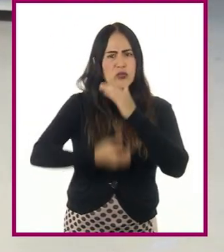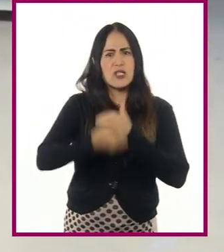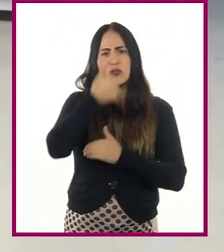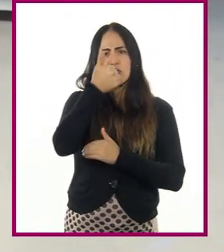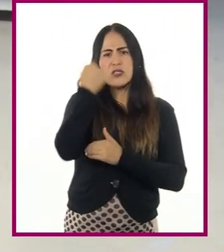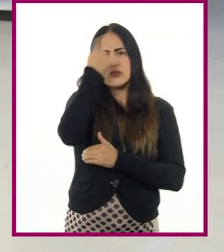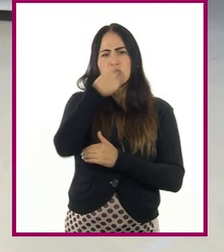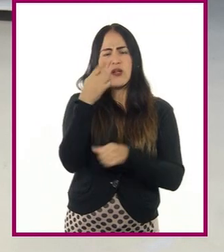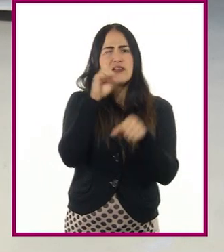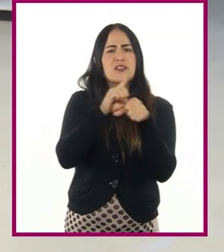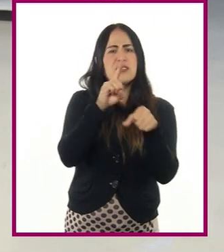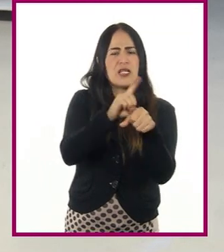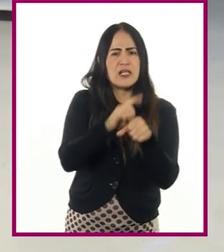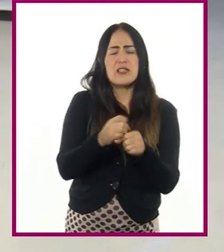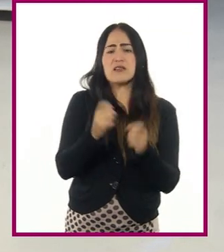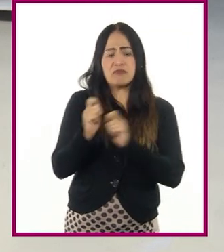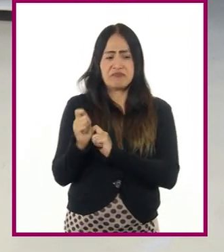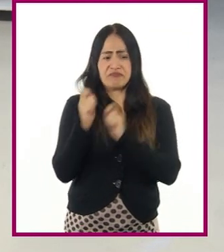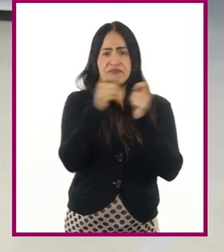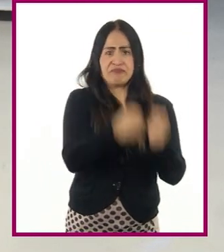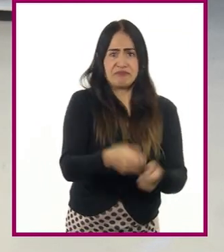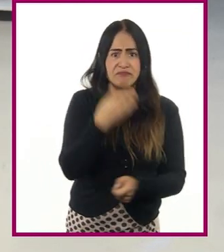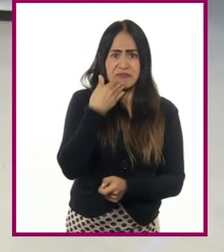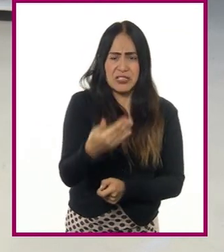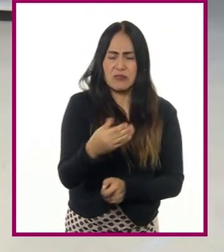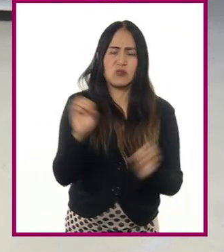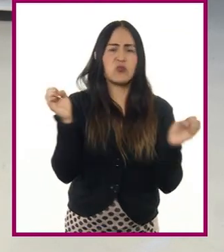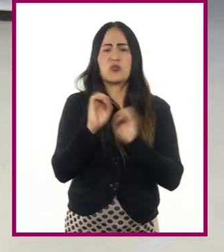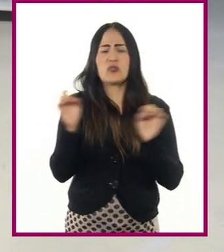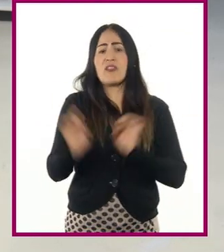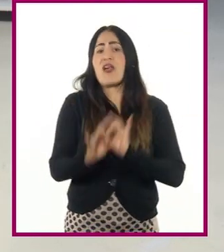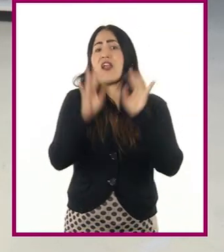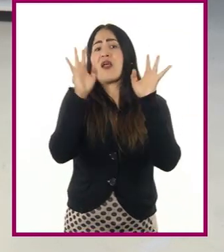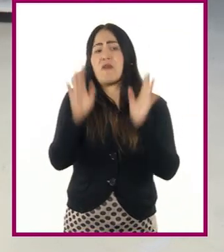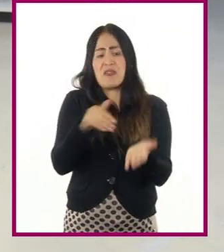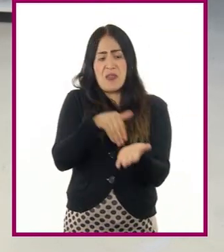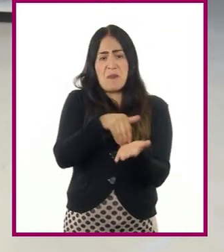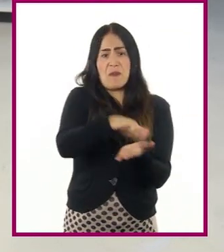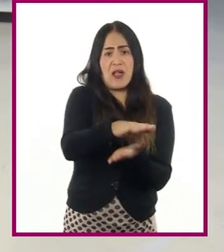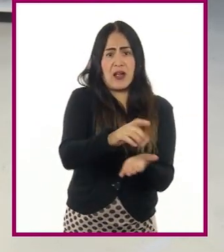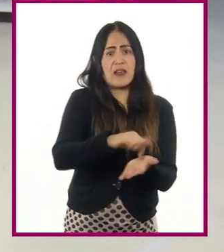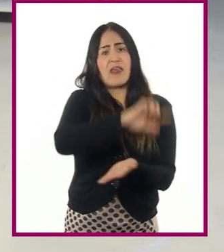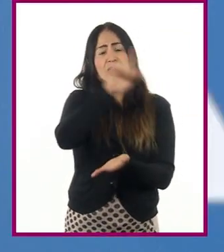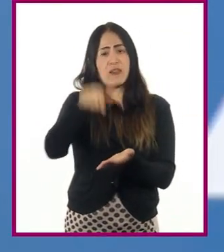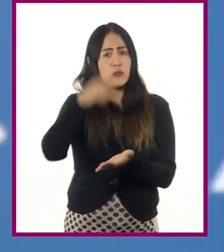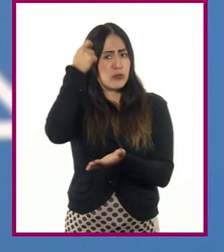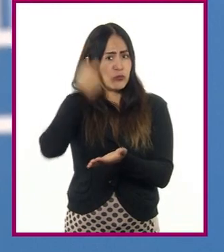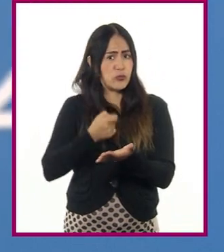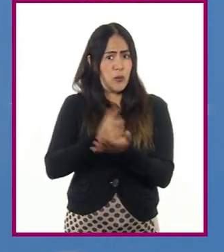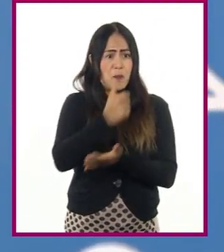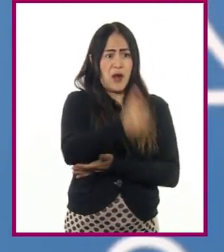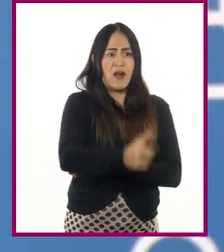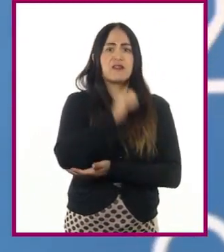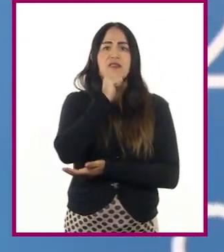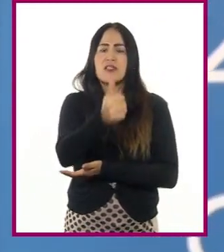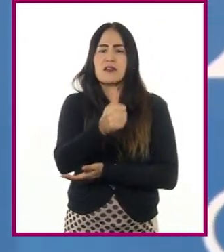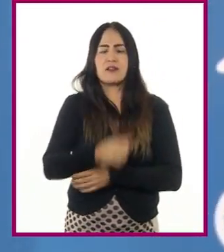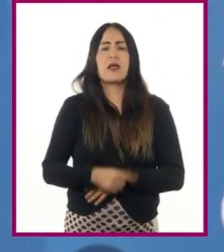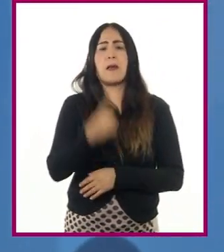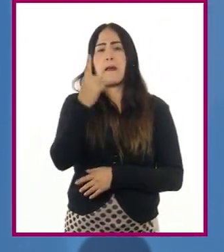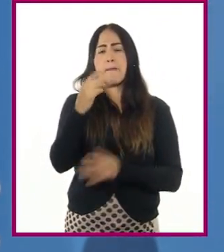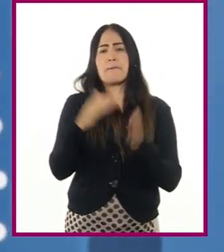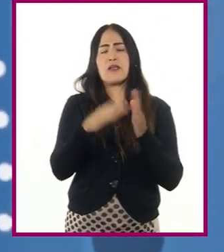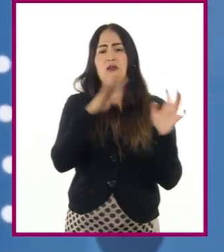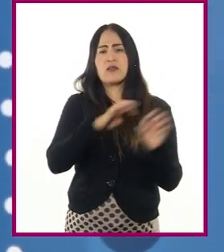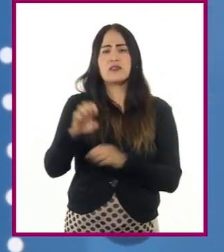diarias, no contaban con nombramientos y podían ser despedidos sin indemnización previa. En